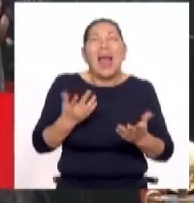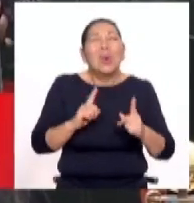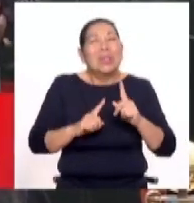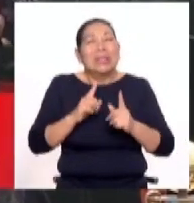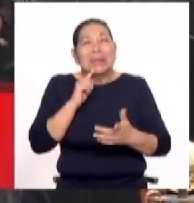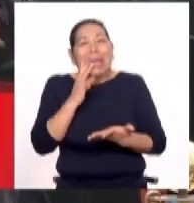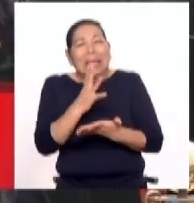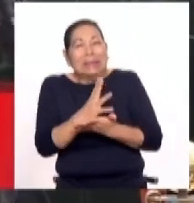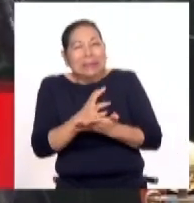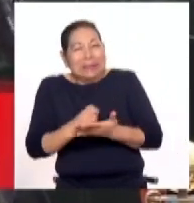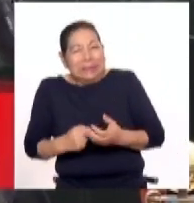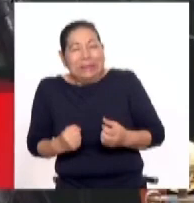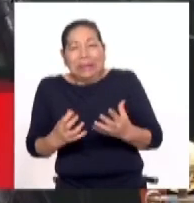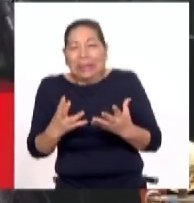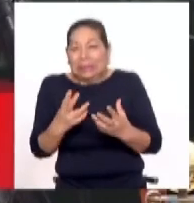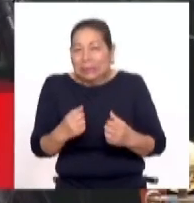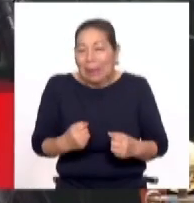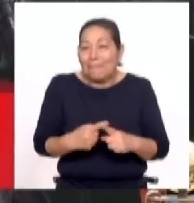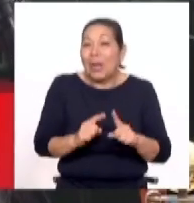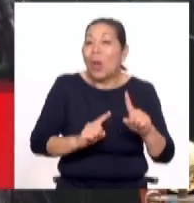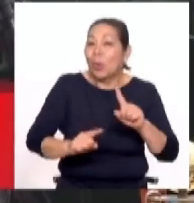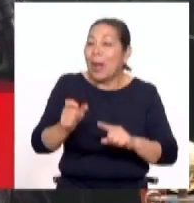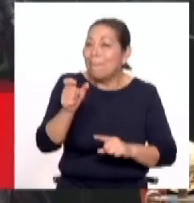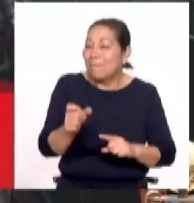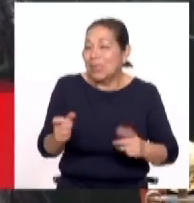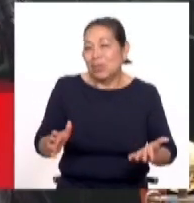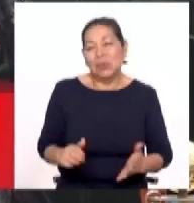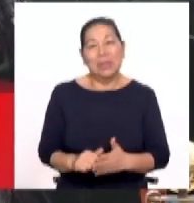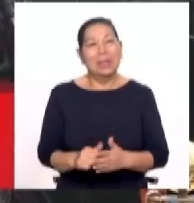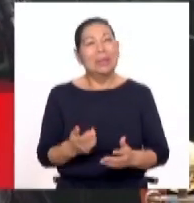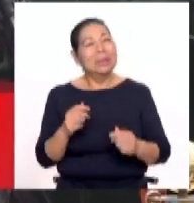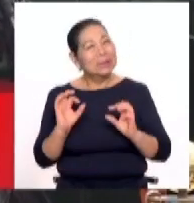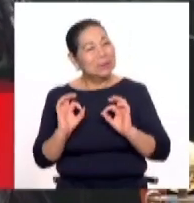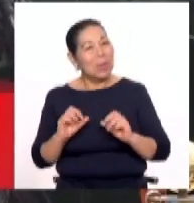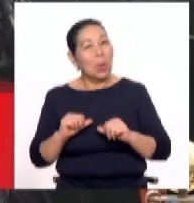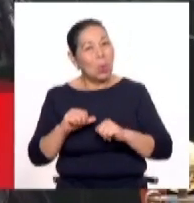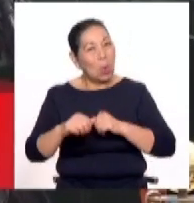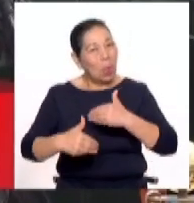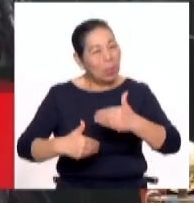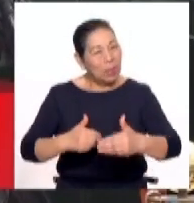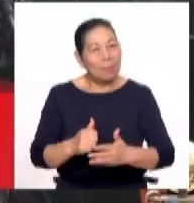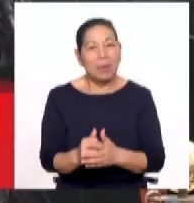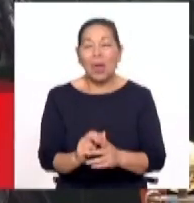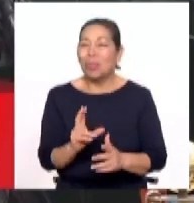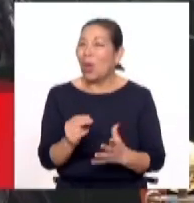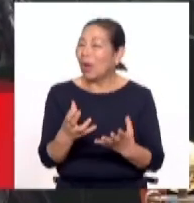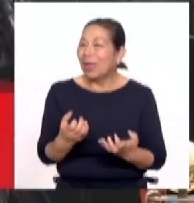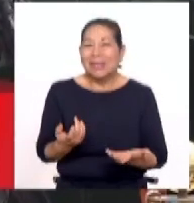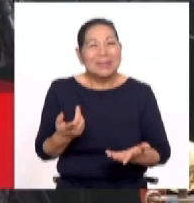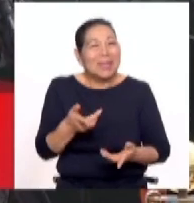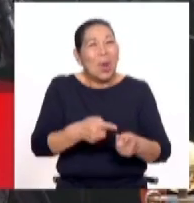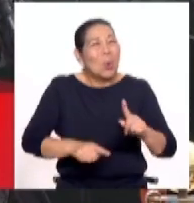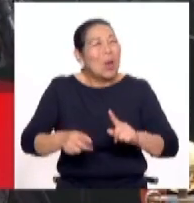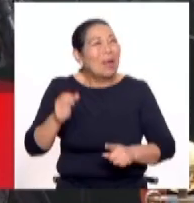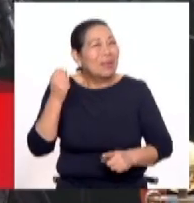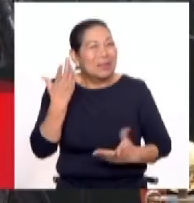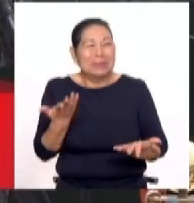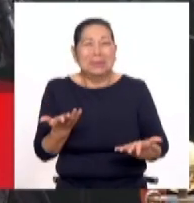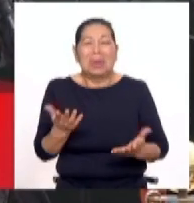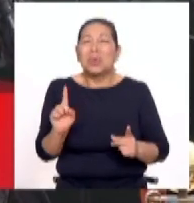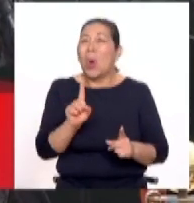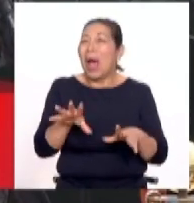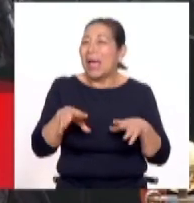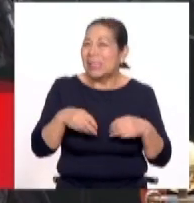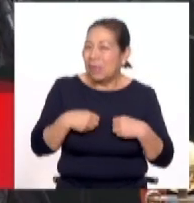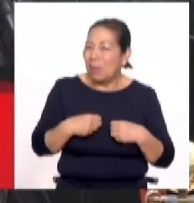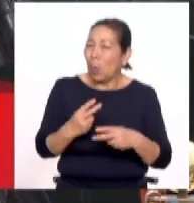mezquina y en algunas personas persisten en no querer entender y ni aceptar